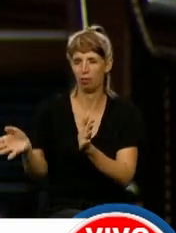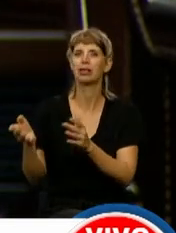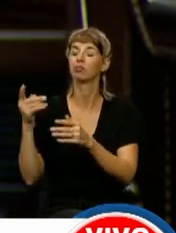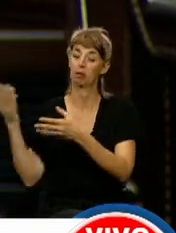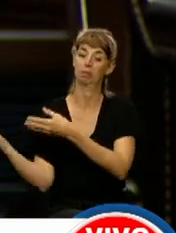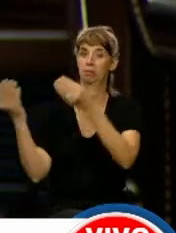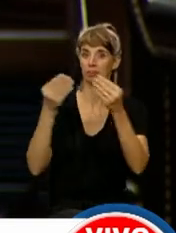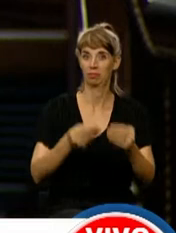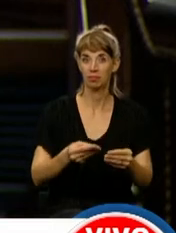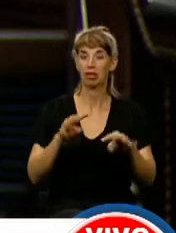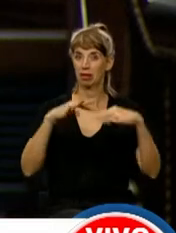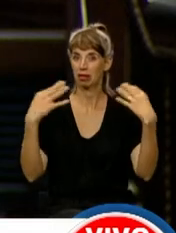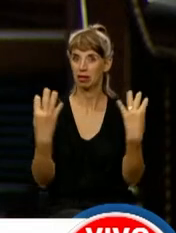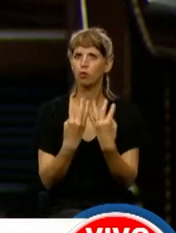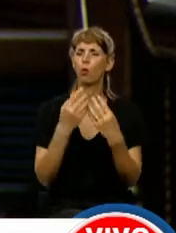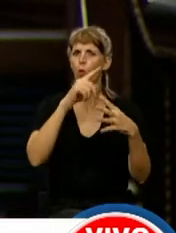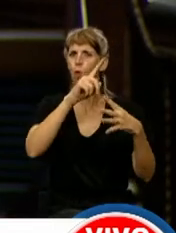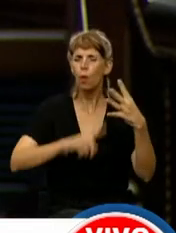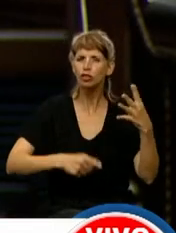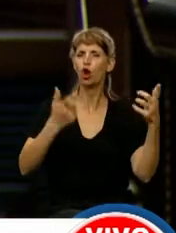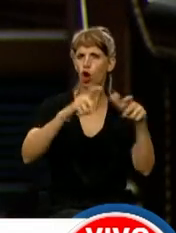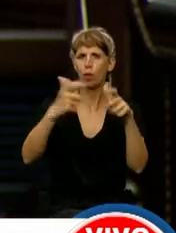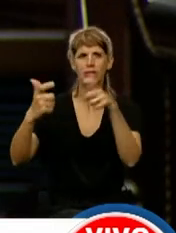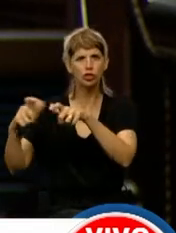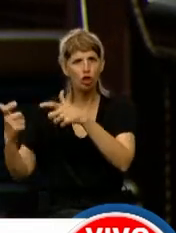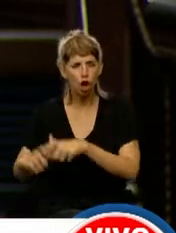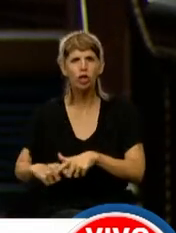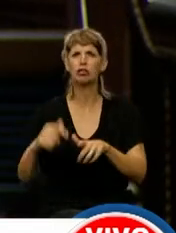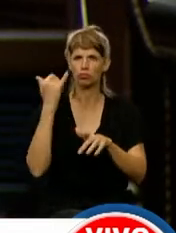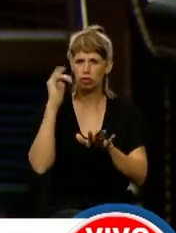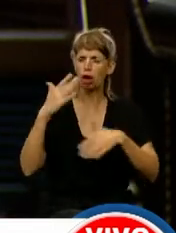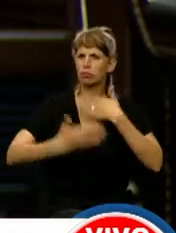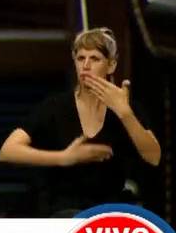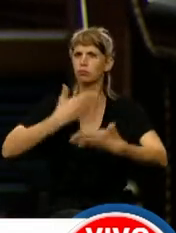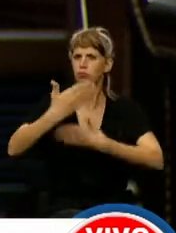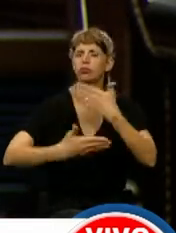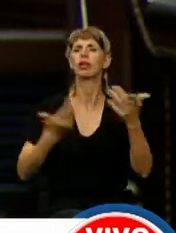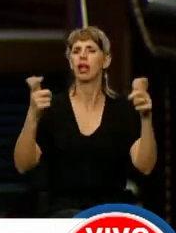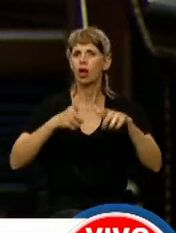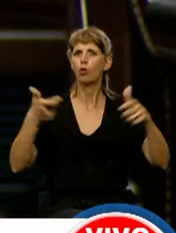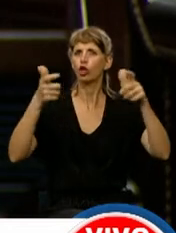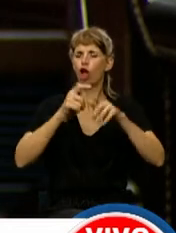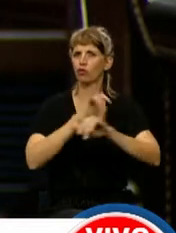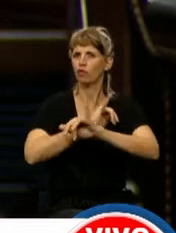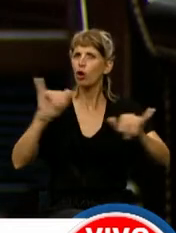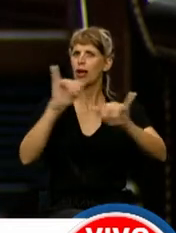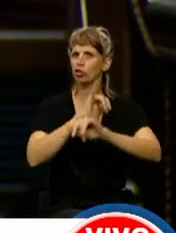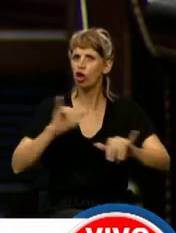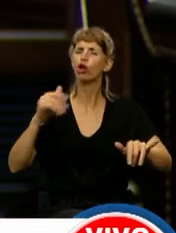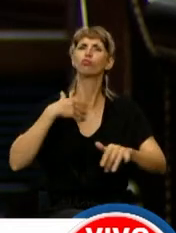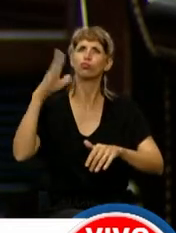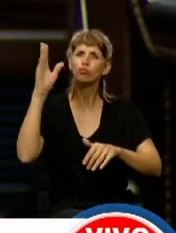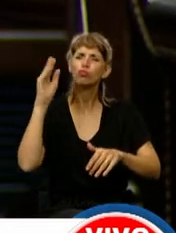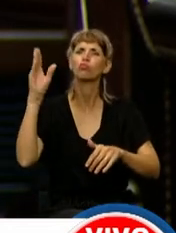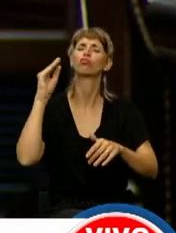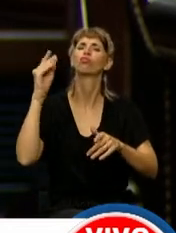que lo hemos trabajado en las cuatro comisiones con reuniones informativas donde hemos escuchado a muchísimas